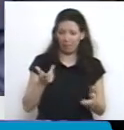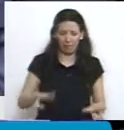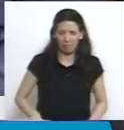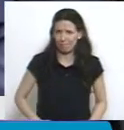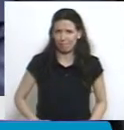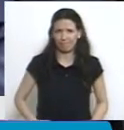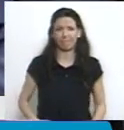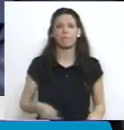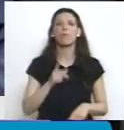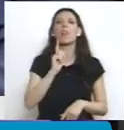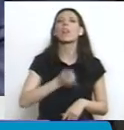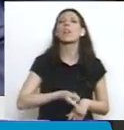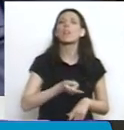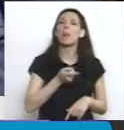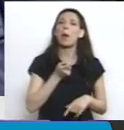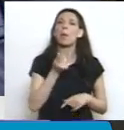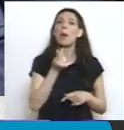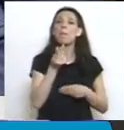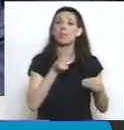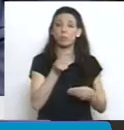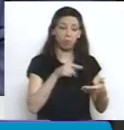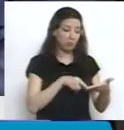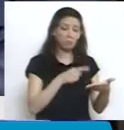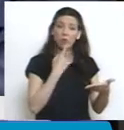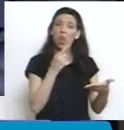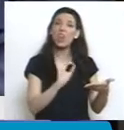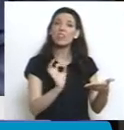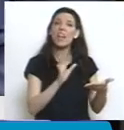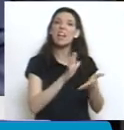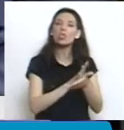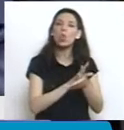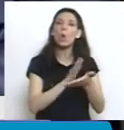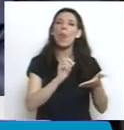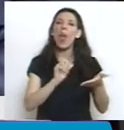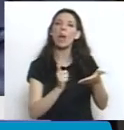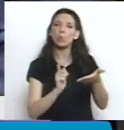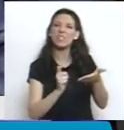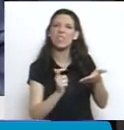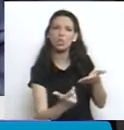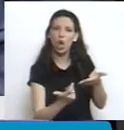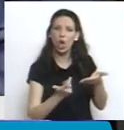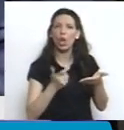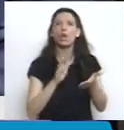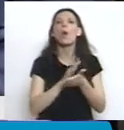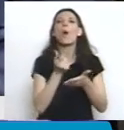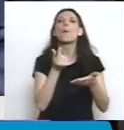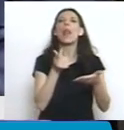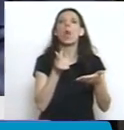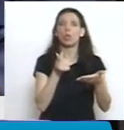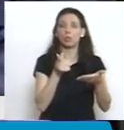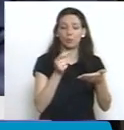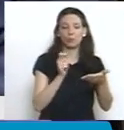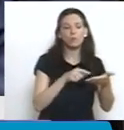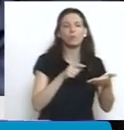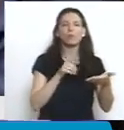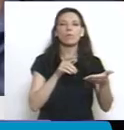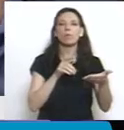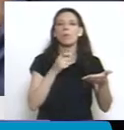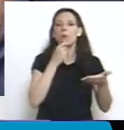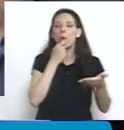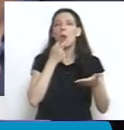en el presupuesto tampoco no se prevé ningún mecanismo de actualización de los rezagados valores en los que se encuentra el grueso de los